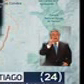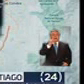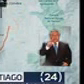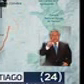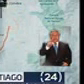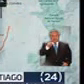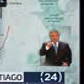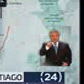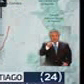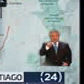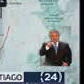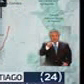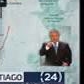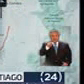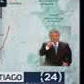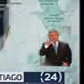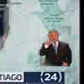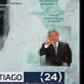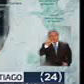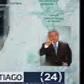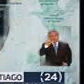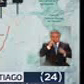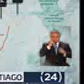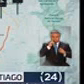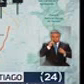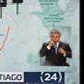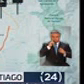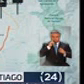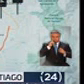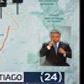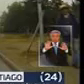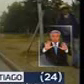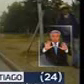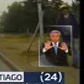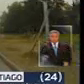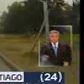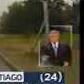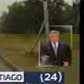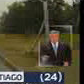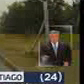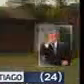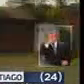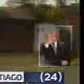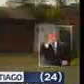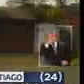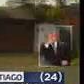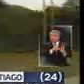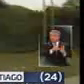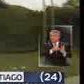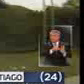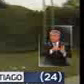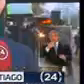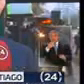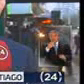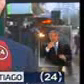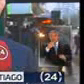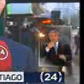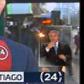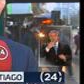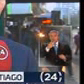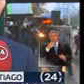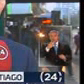un 69%, el de La Raín con Álvaro Casanova burbea un 90%. En